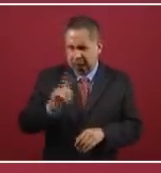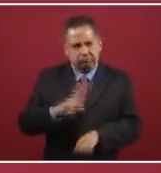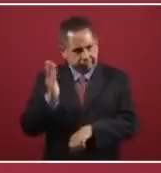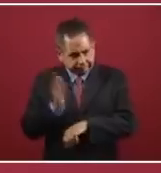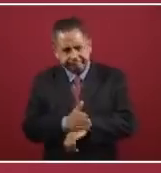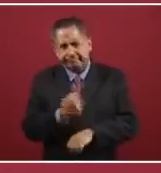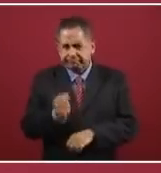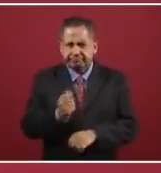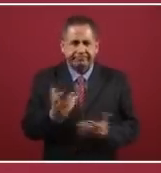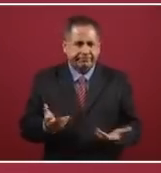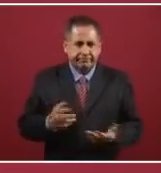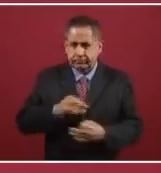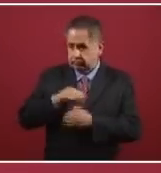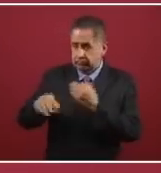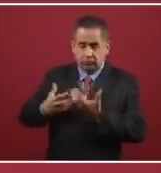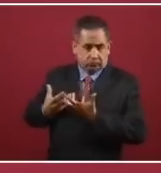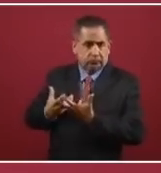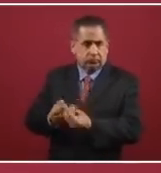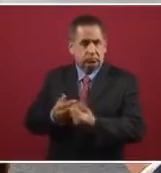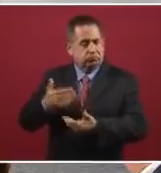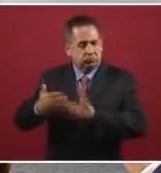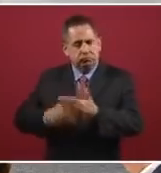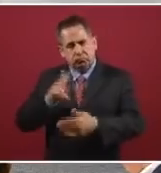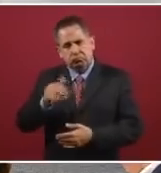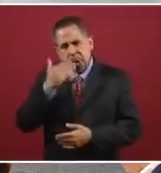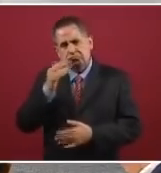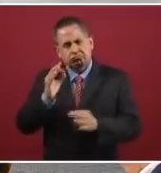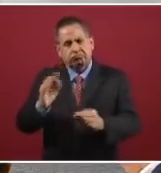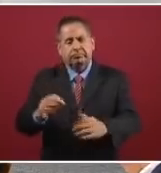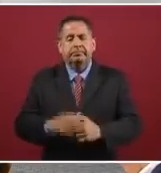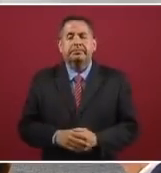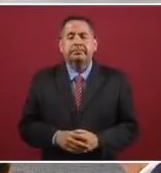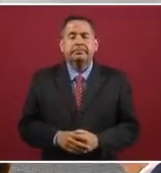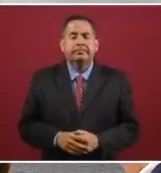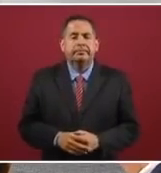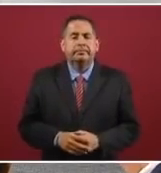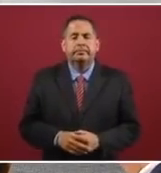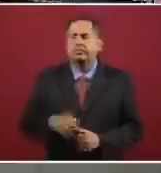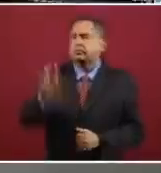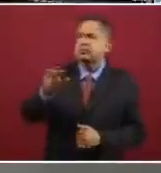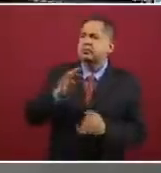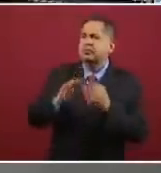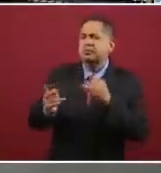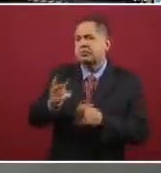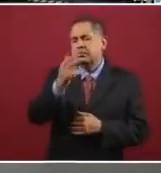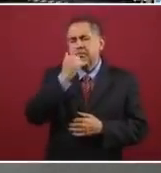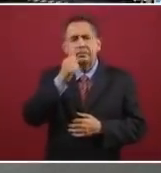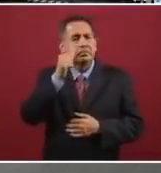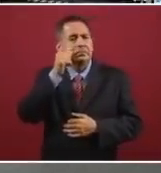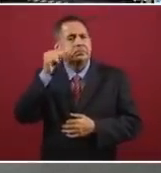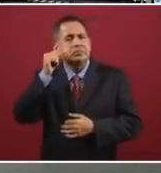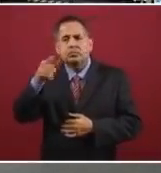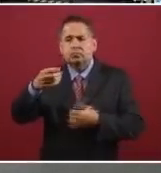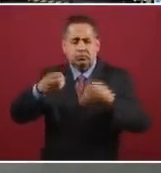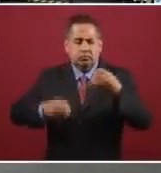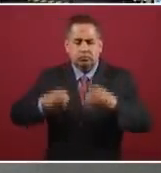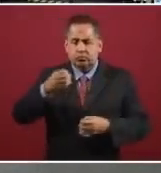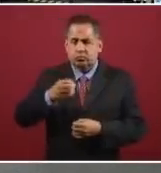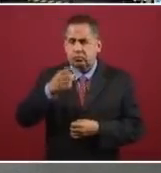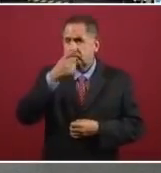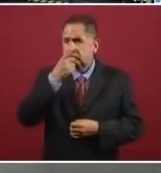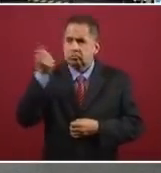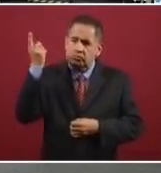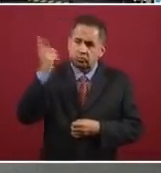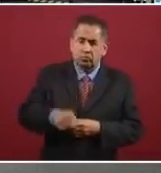vamos avanzando muy bien en ese sentido. Presidente, finalmente, un juez ayer ordena suspender indefinidamente